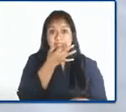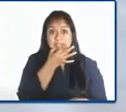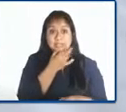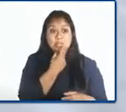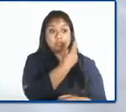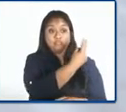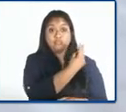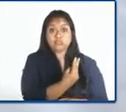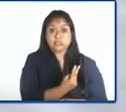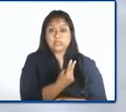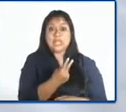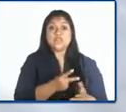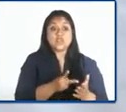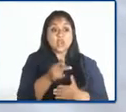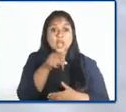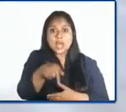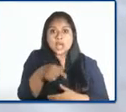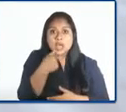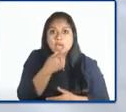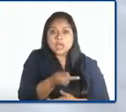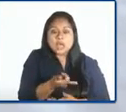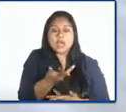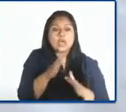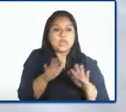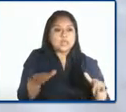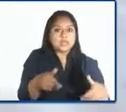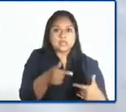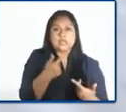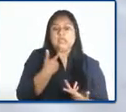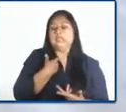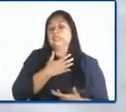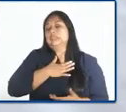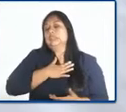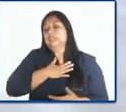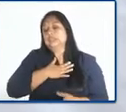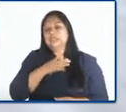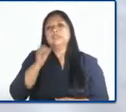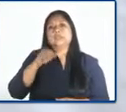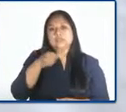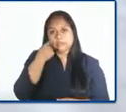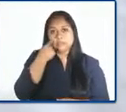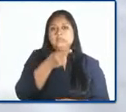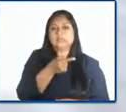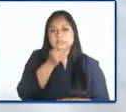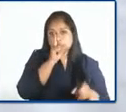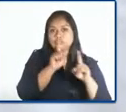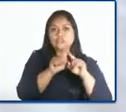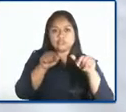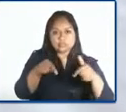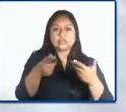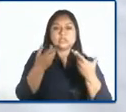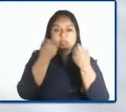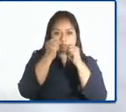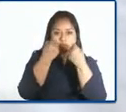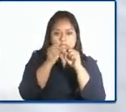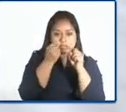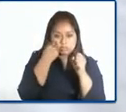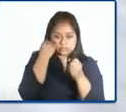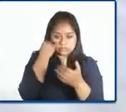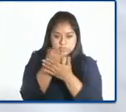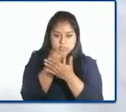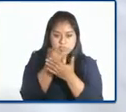agentes de PNC, pues sí es un caso lamentable, a raíz del cual pues están realizando internamente las